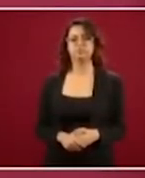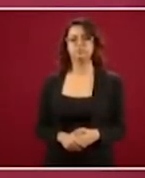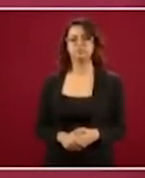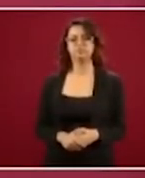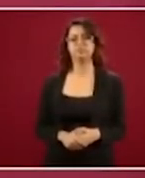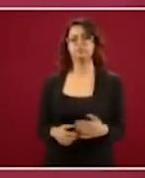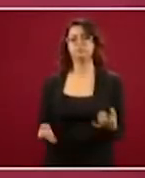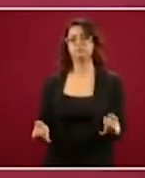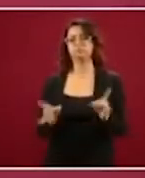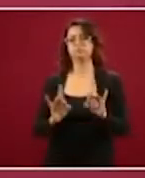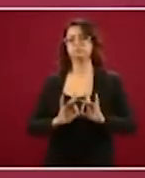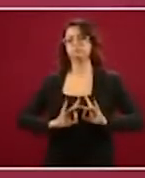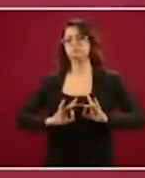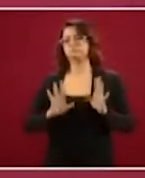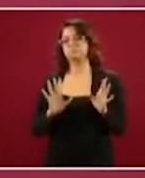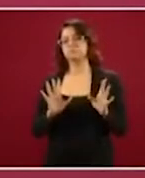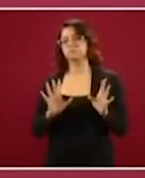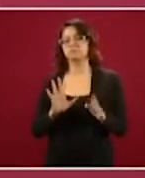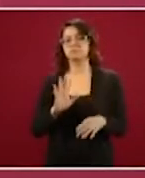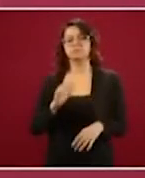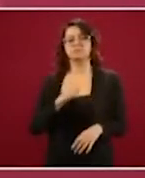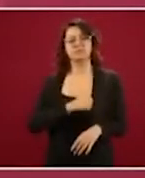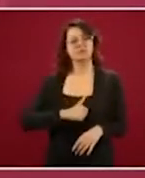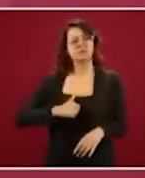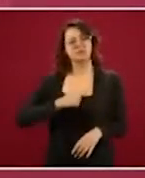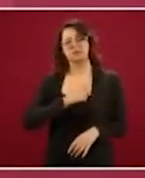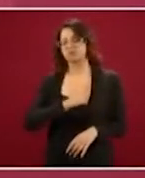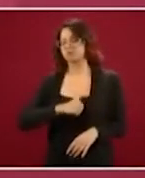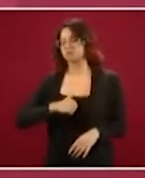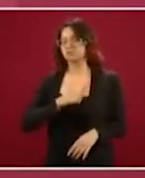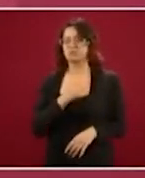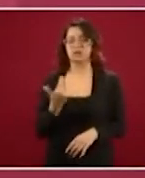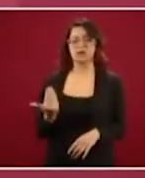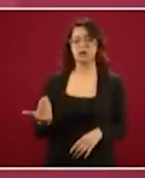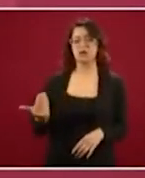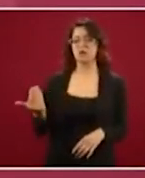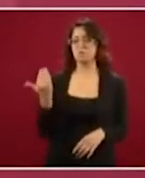los sucesos lamentables recientes